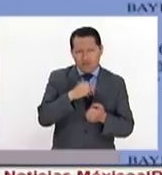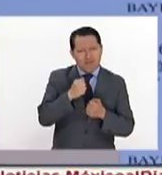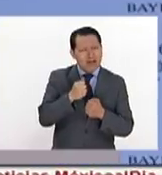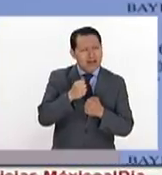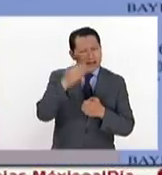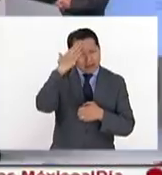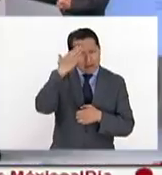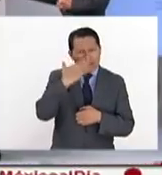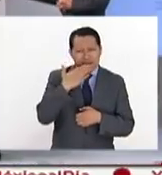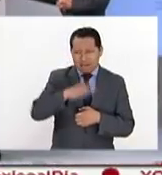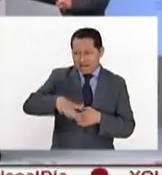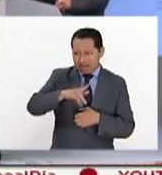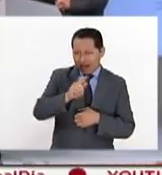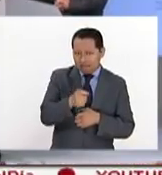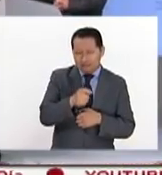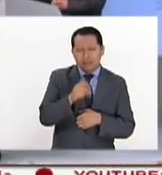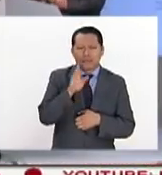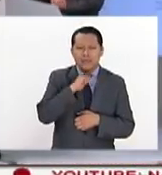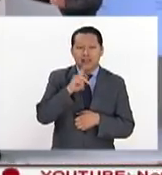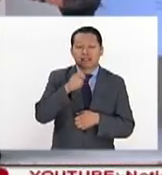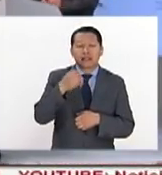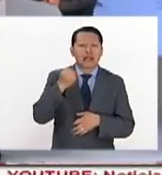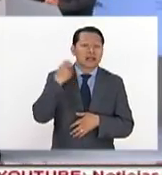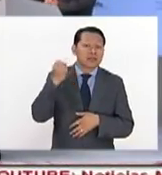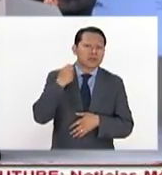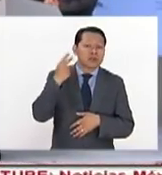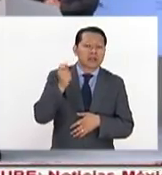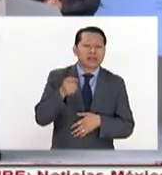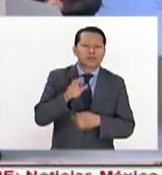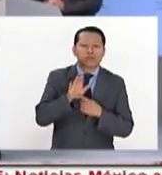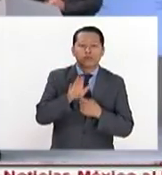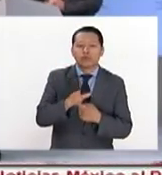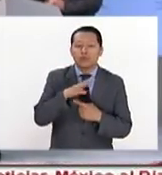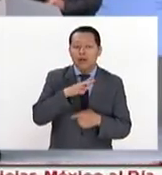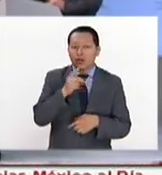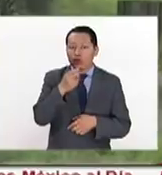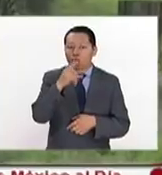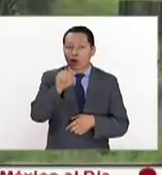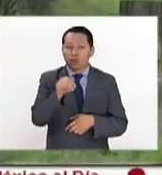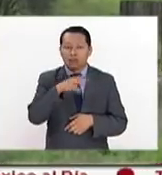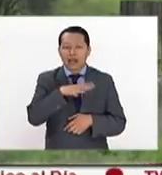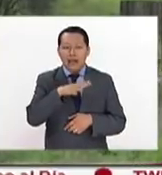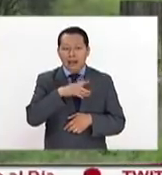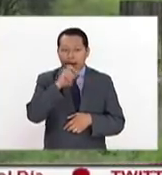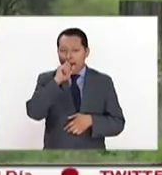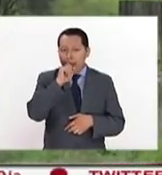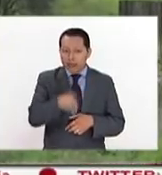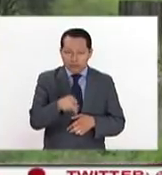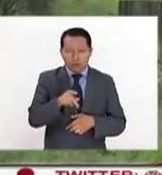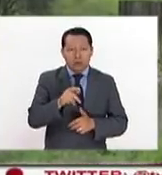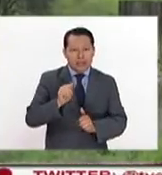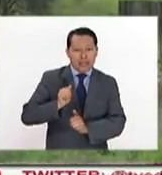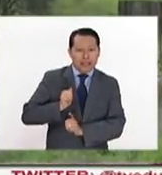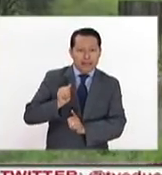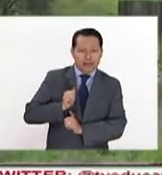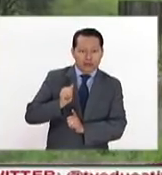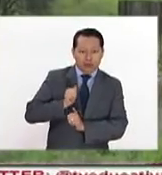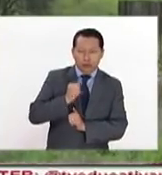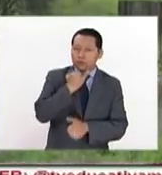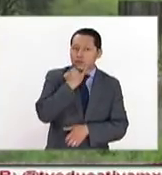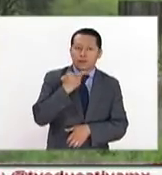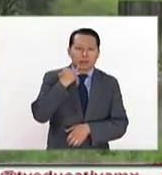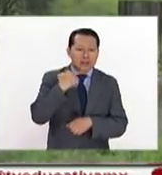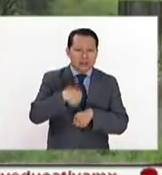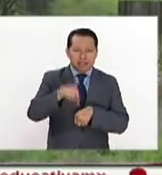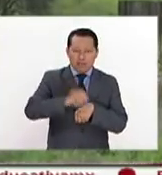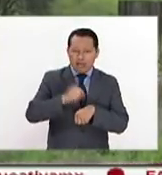Medio Oriente. Esto lo dijo durante un discurso en el que mostró un pedazo del dron iraní que derrumbó el ejército israelí la